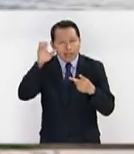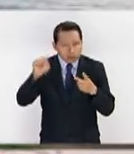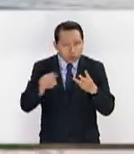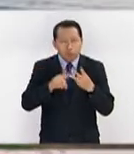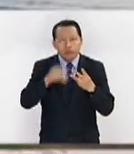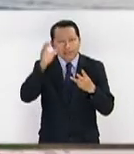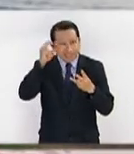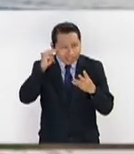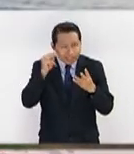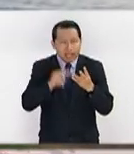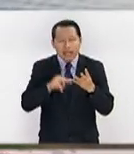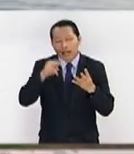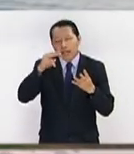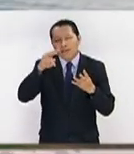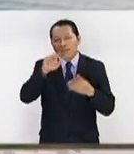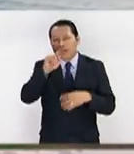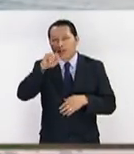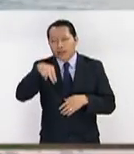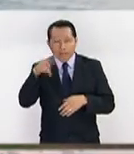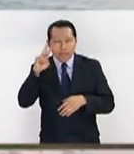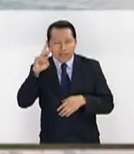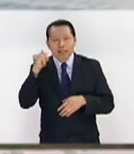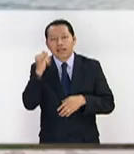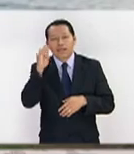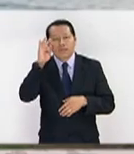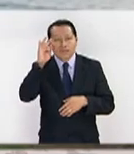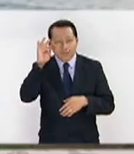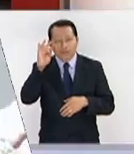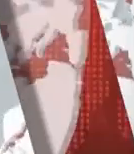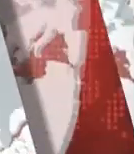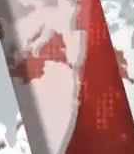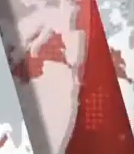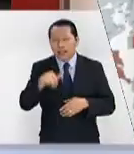China, Vietnam y Filipinas.